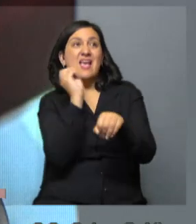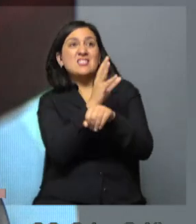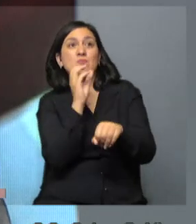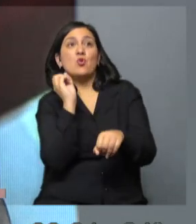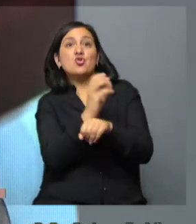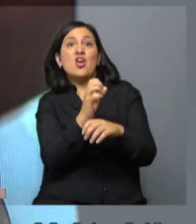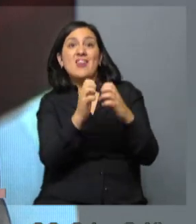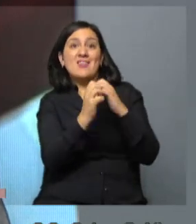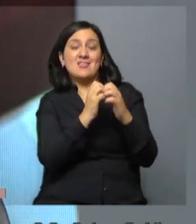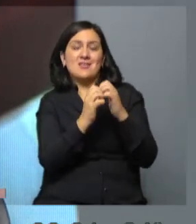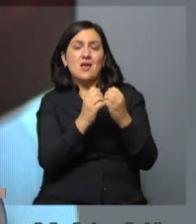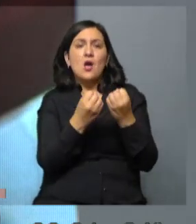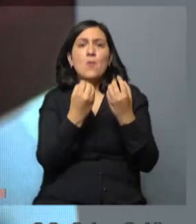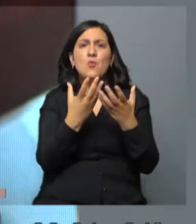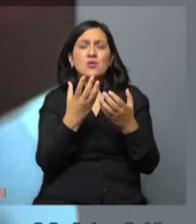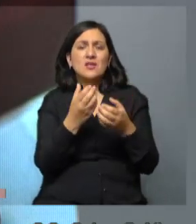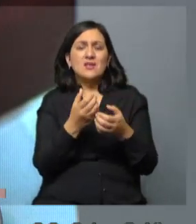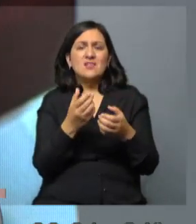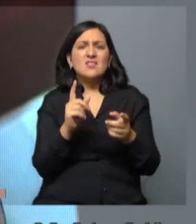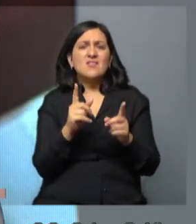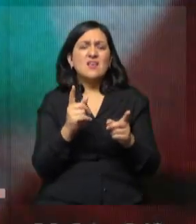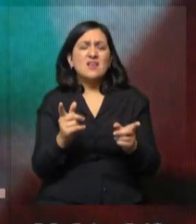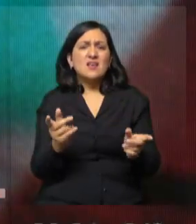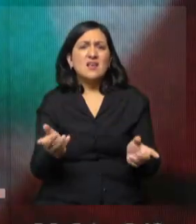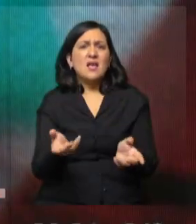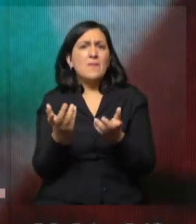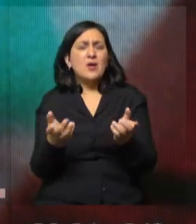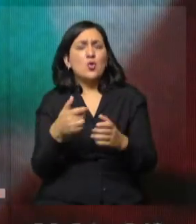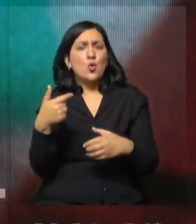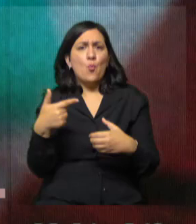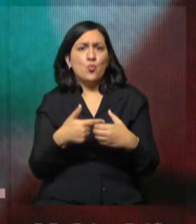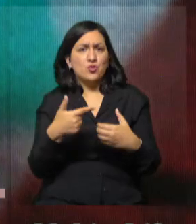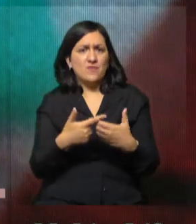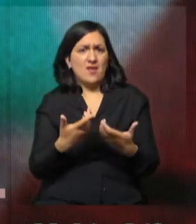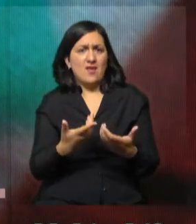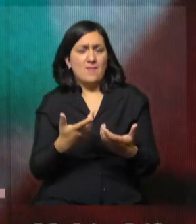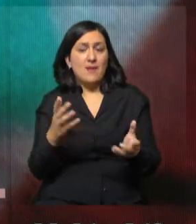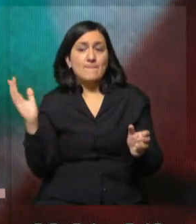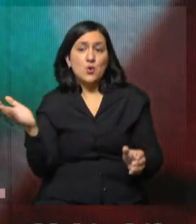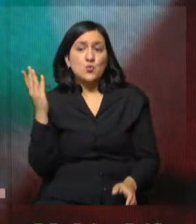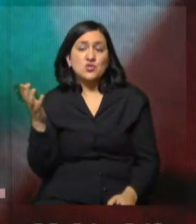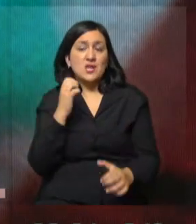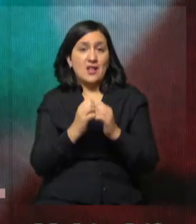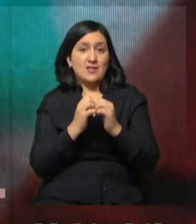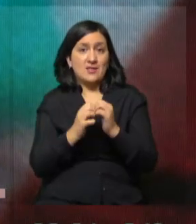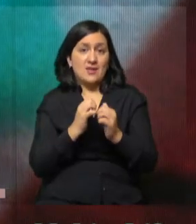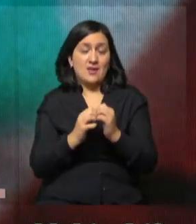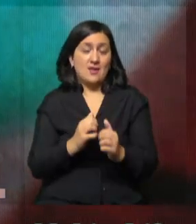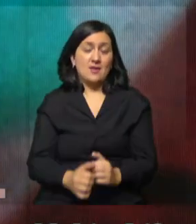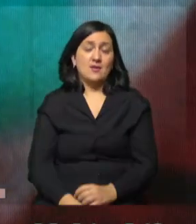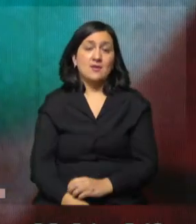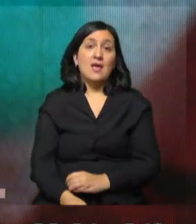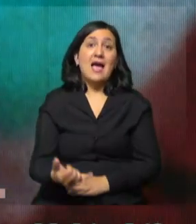pasa? ¿Por qué se tiene que quemar combustible para producir? ¿No está alcanzando? Hay una lógica que lo tiene que